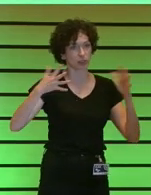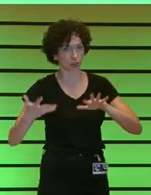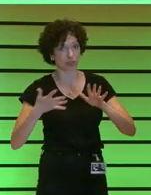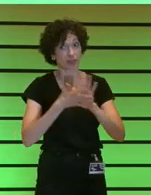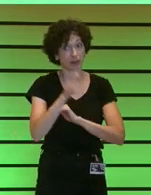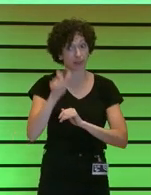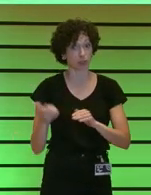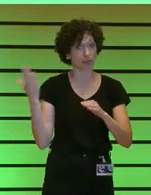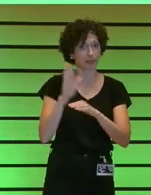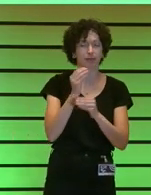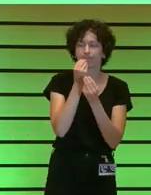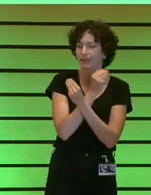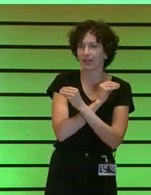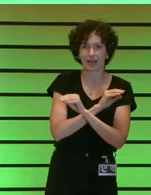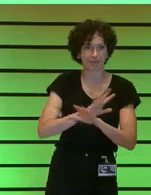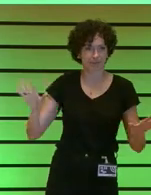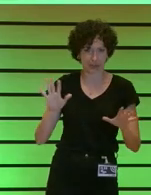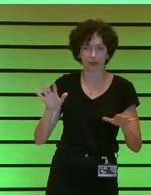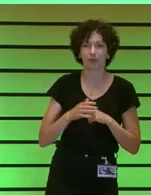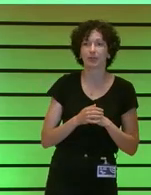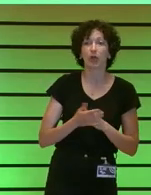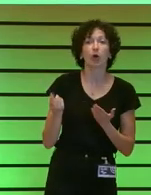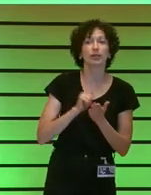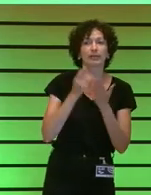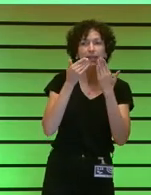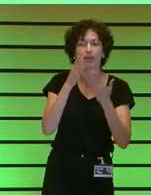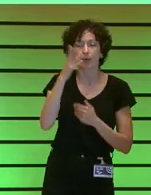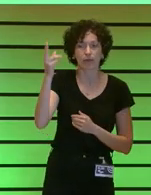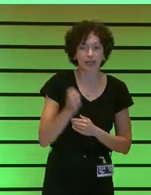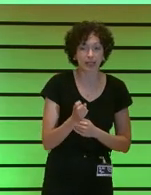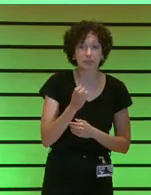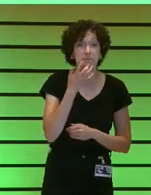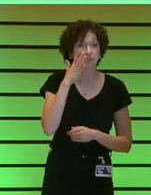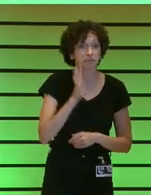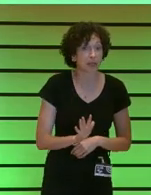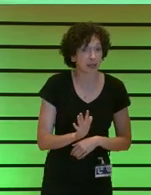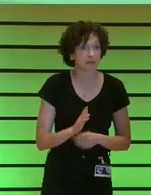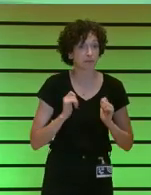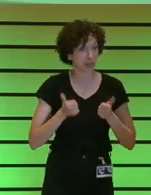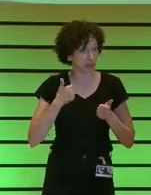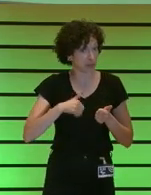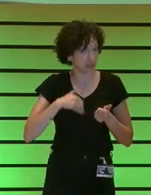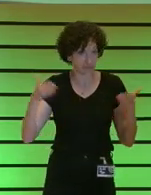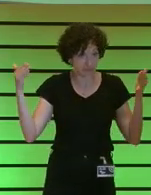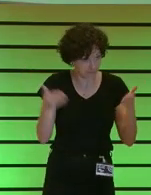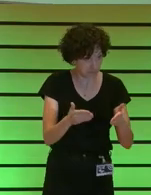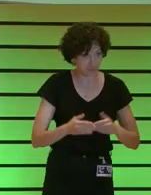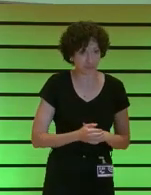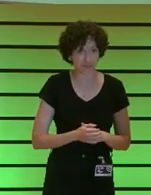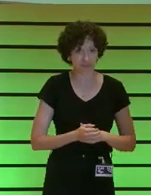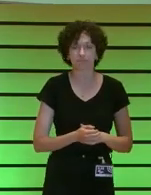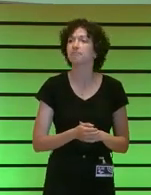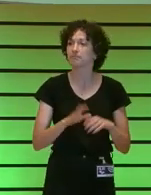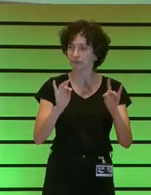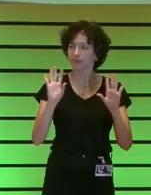una mejor invitada de nuevo Muchas gracias Cristina por estar con nosotros y si te parece Nos metemos de lleno a la faena vamos